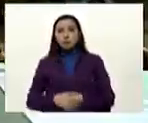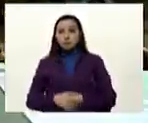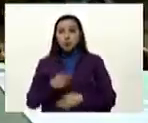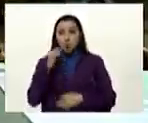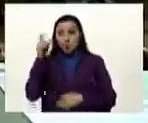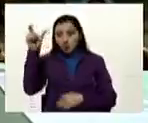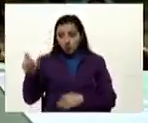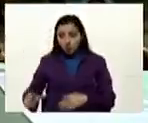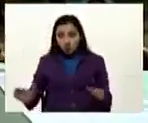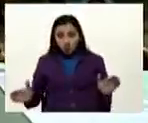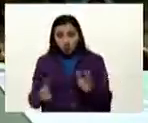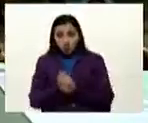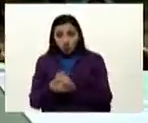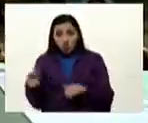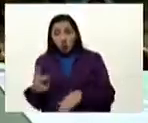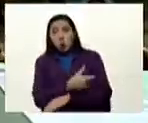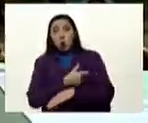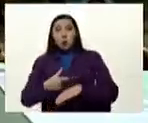compañero gobernador,